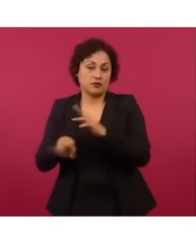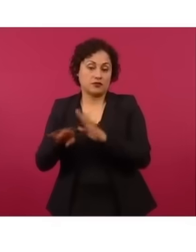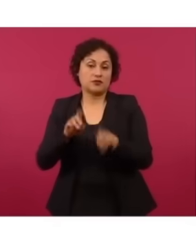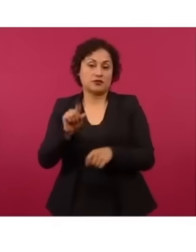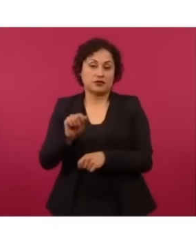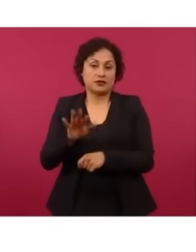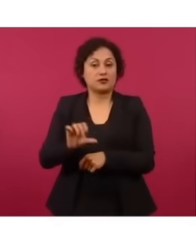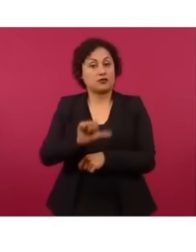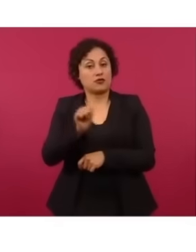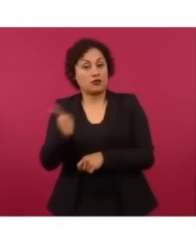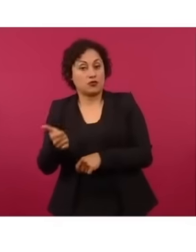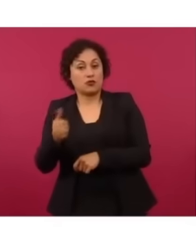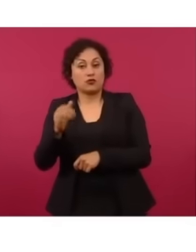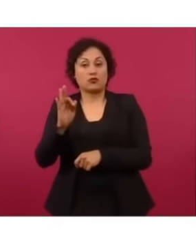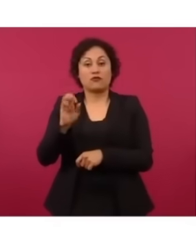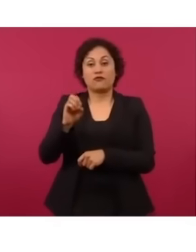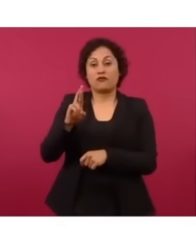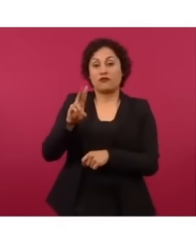de colección